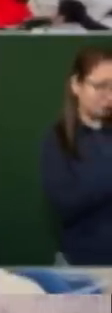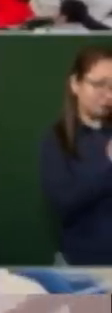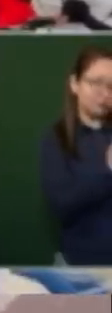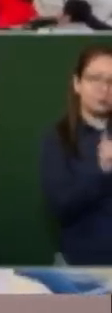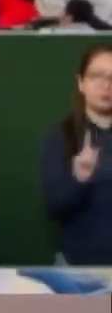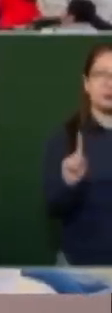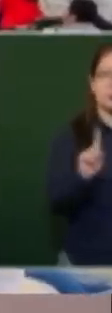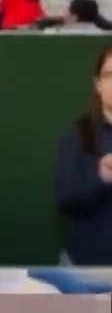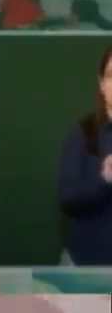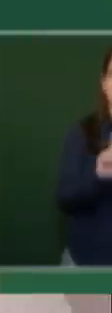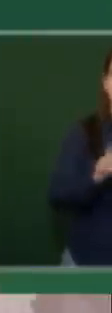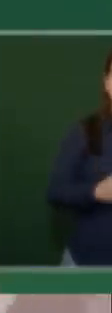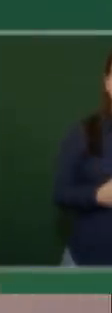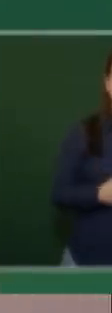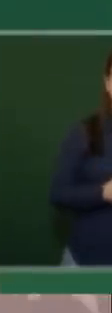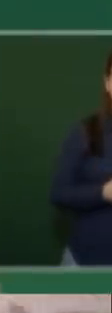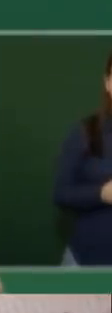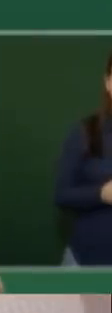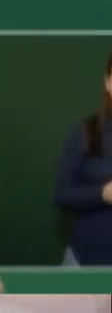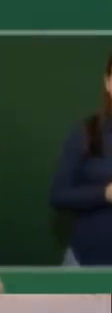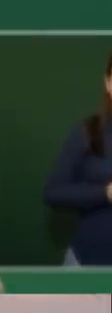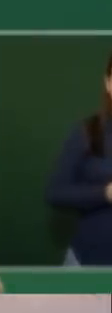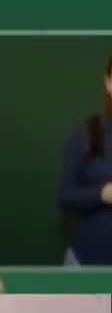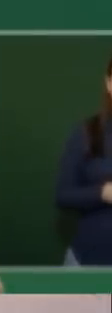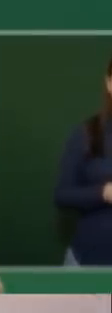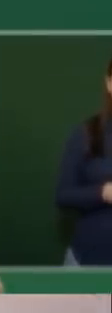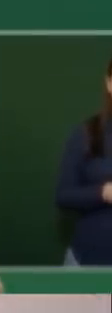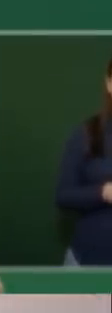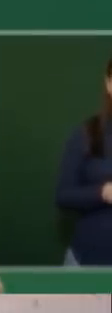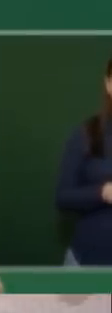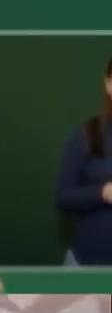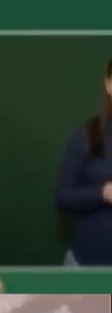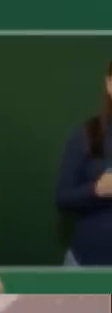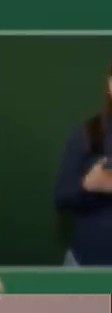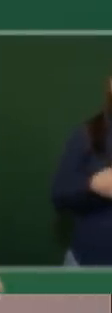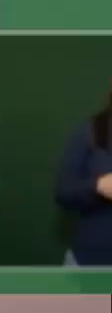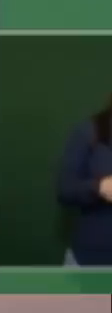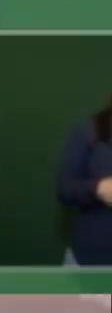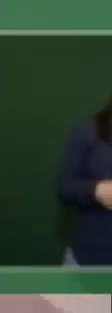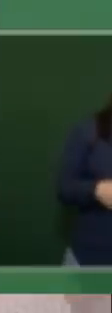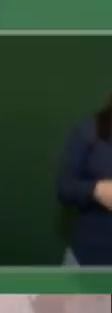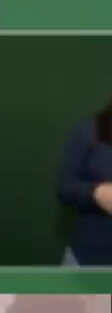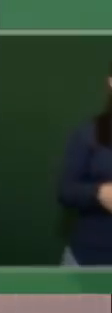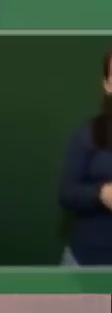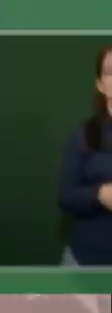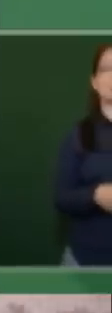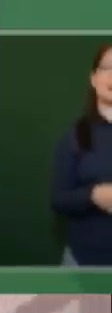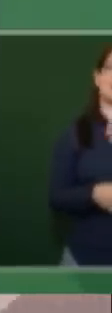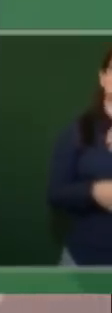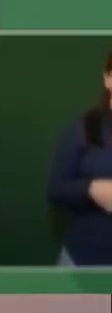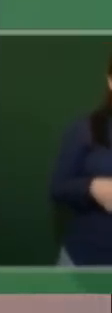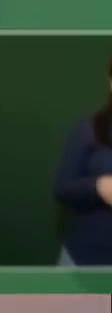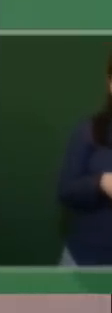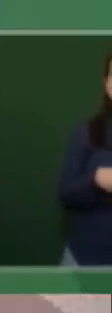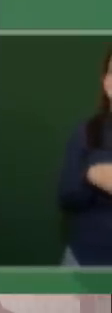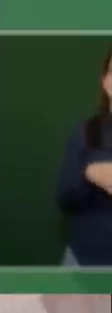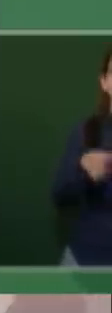especulación, incluso fomentándola ante esta ausencia de parte del gobierno de dar una explicación oficial.